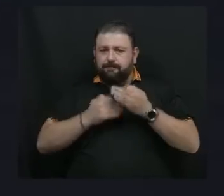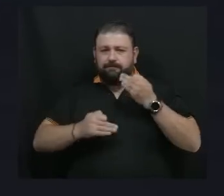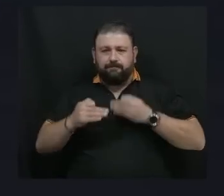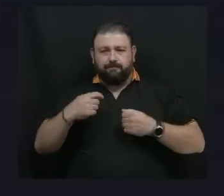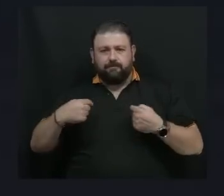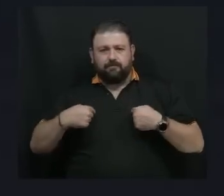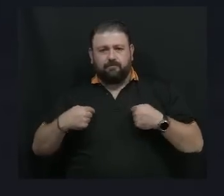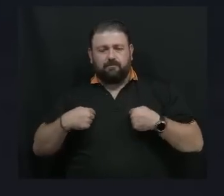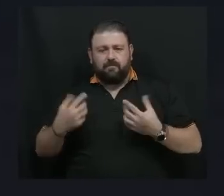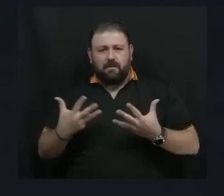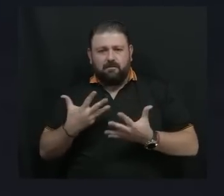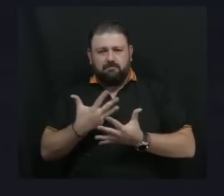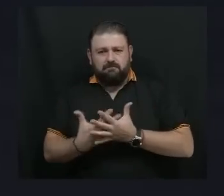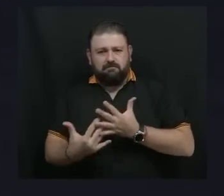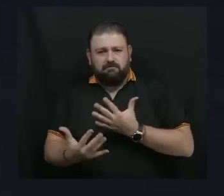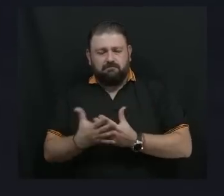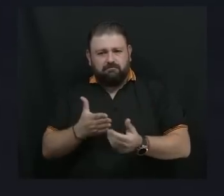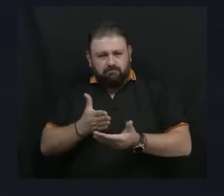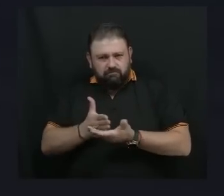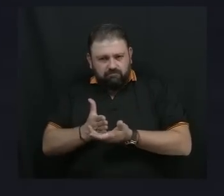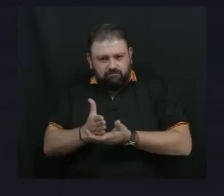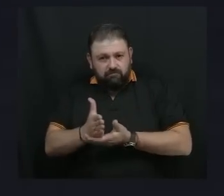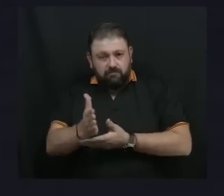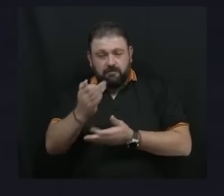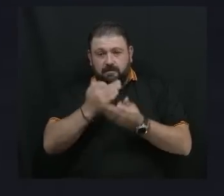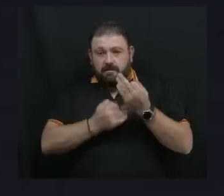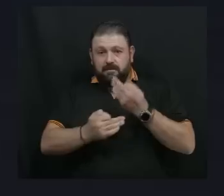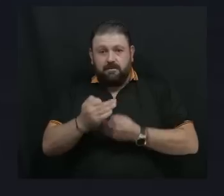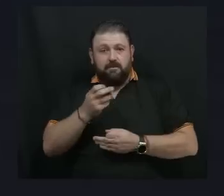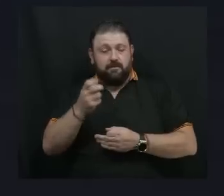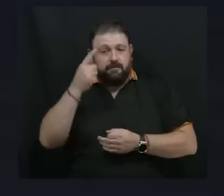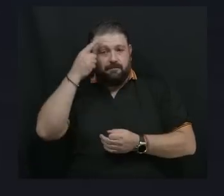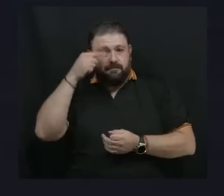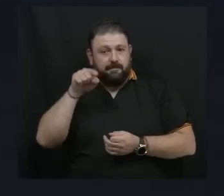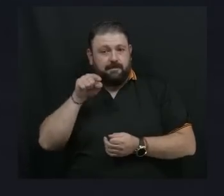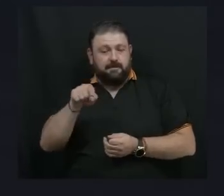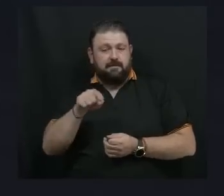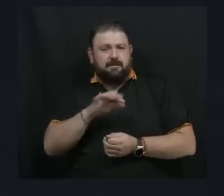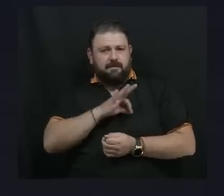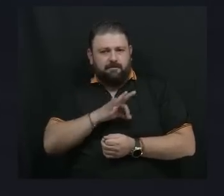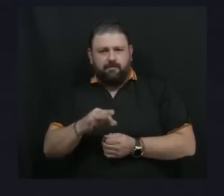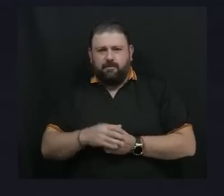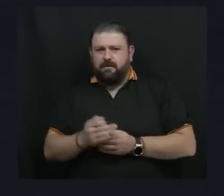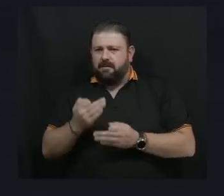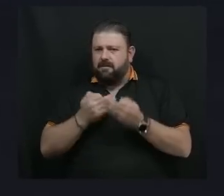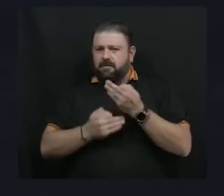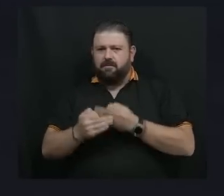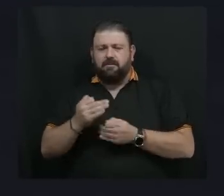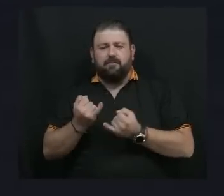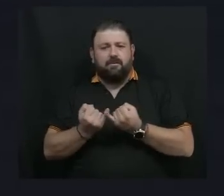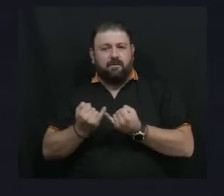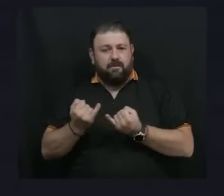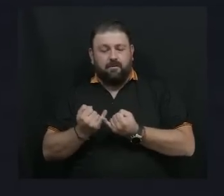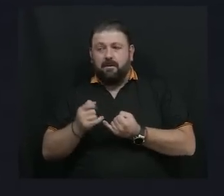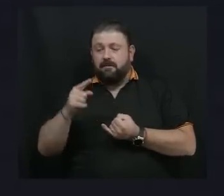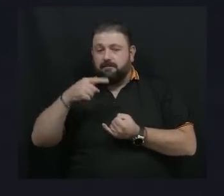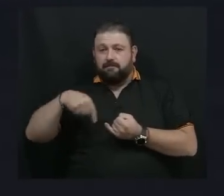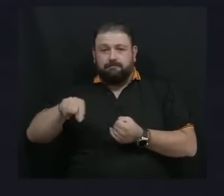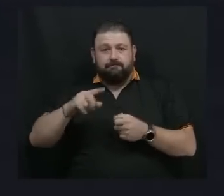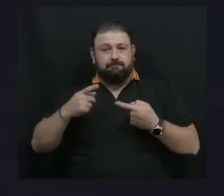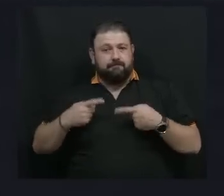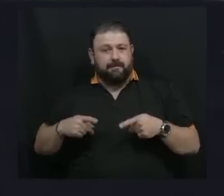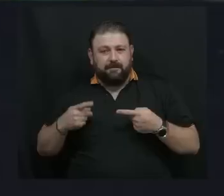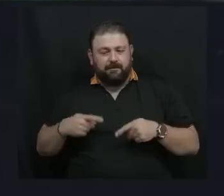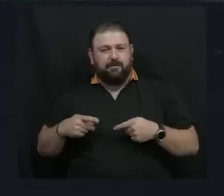suceder esto que acabamos de ver, de irnos a Grecia, Turquía, es a nosotros. Ellos no lo saben, ellos no lo entienden. Así